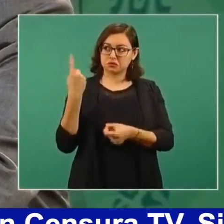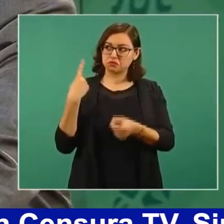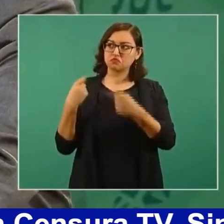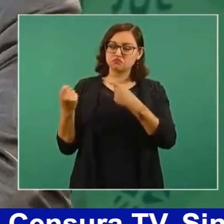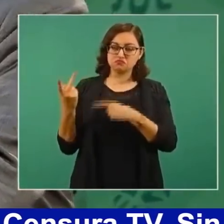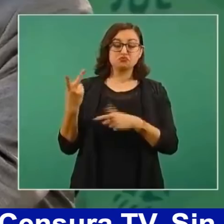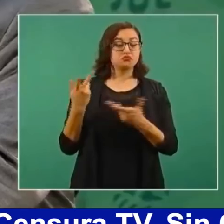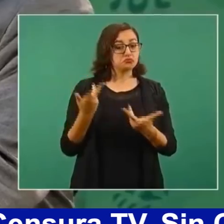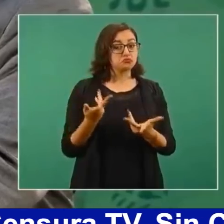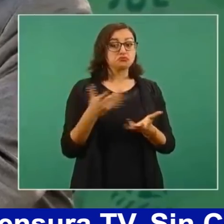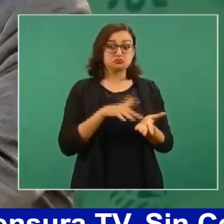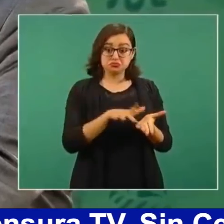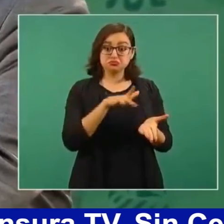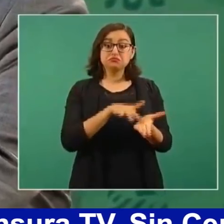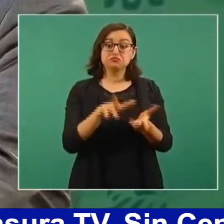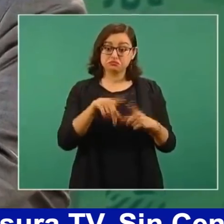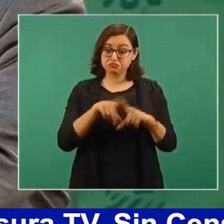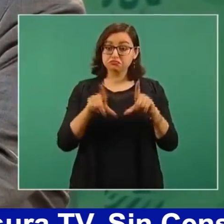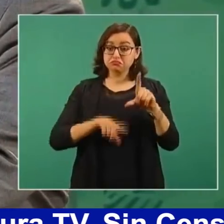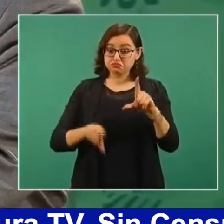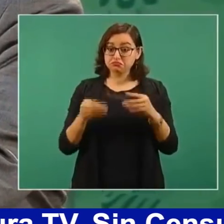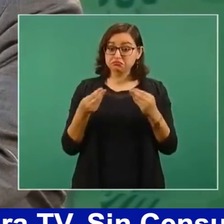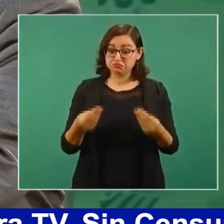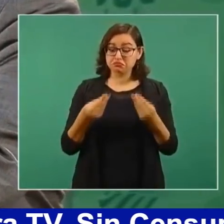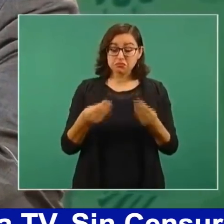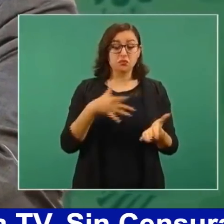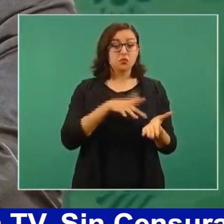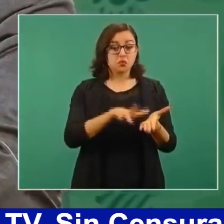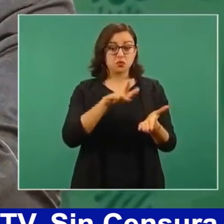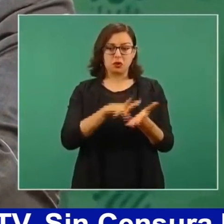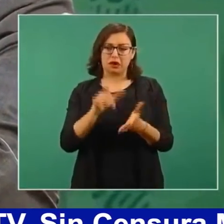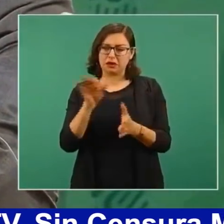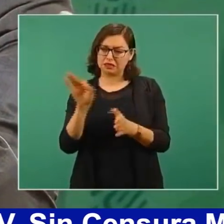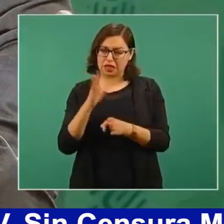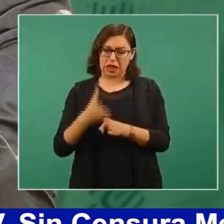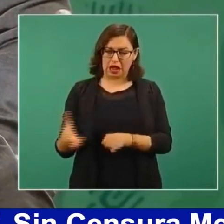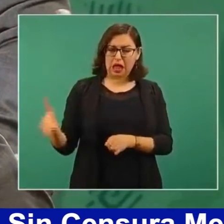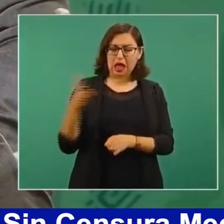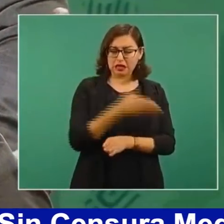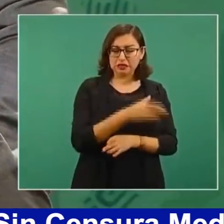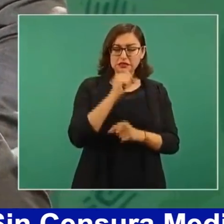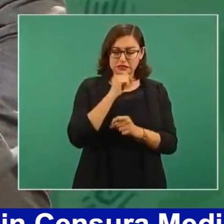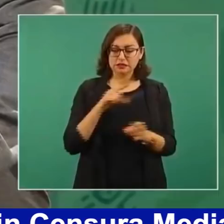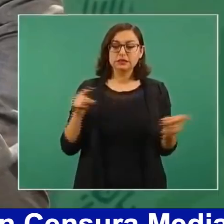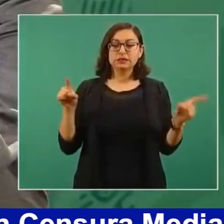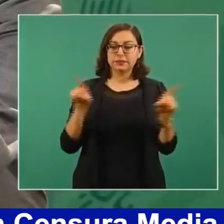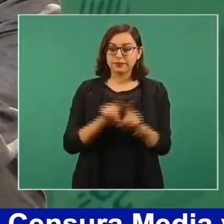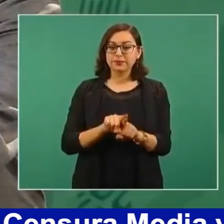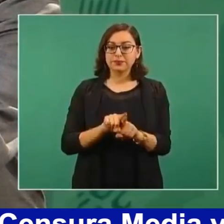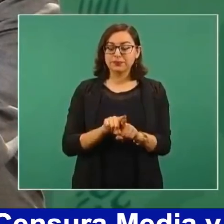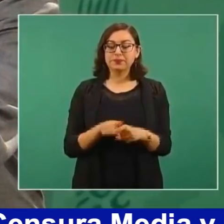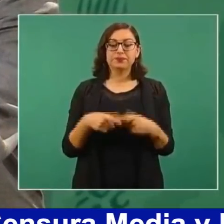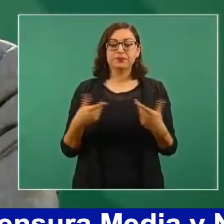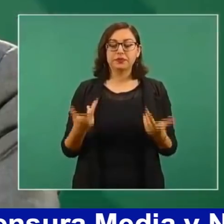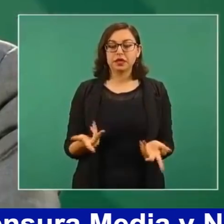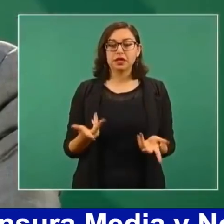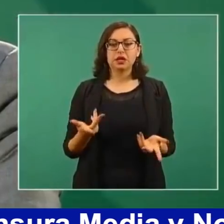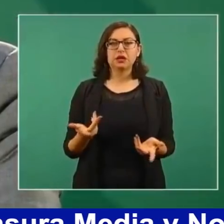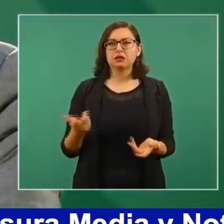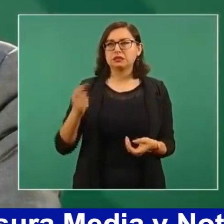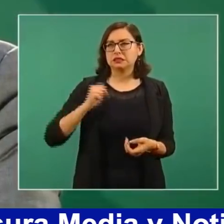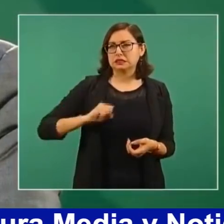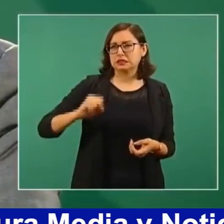Y desde antes, los que vinieron porque había mucha pobreza a principios del